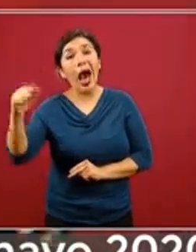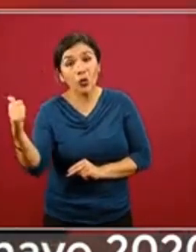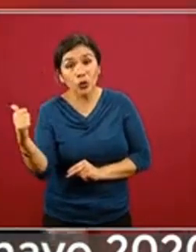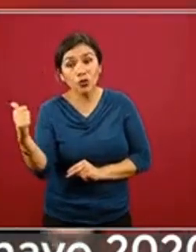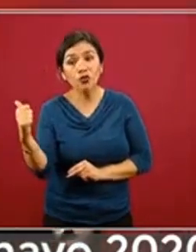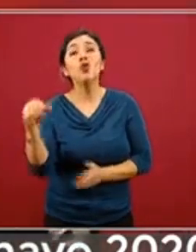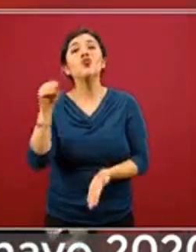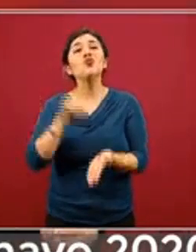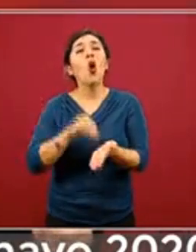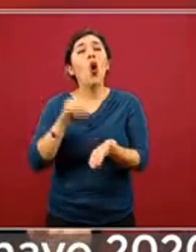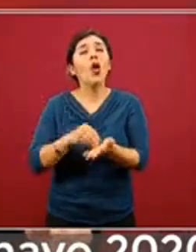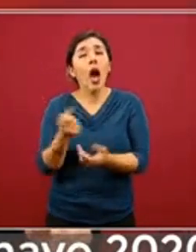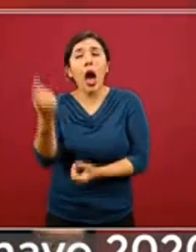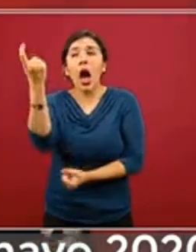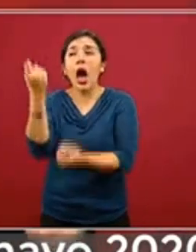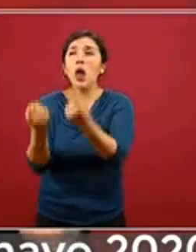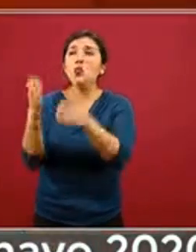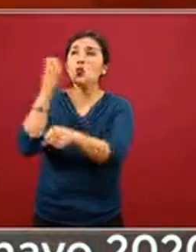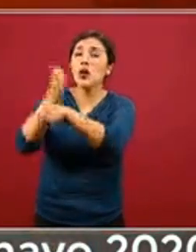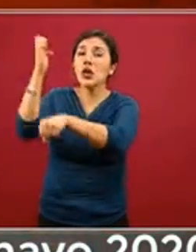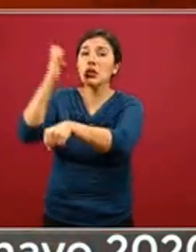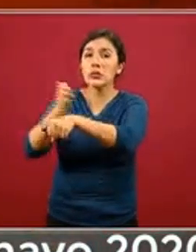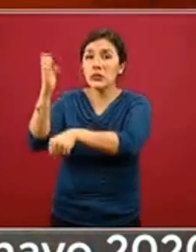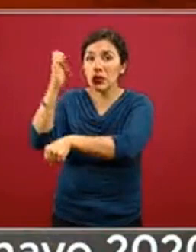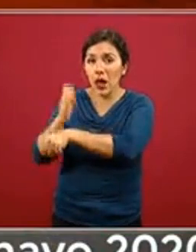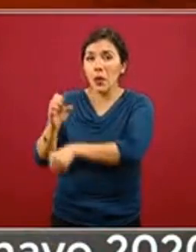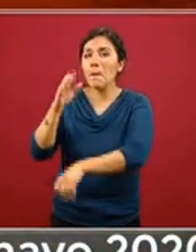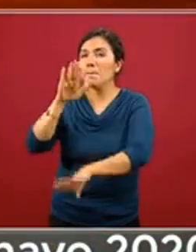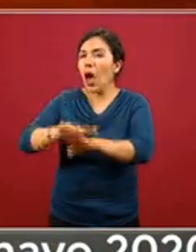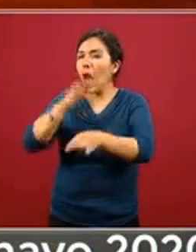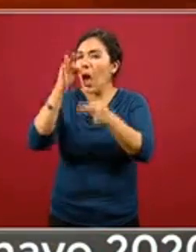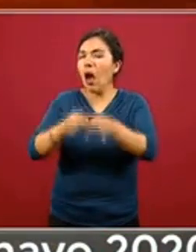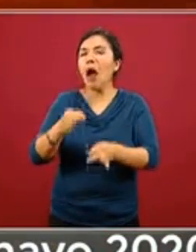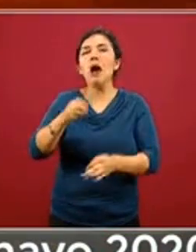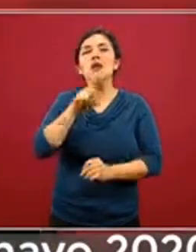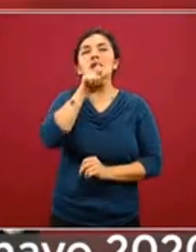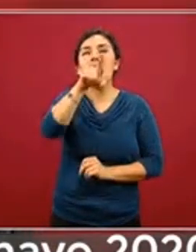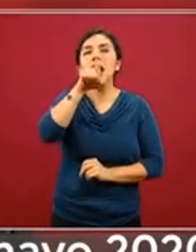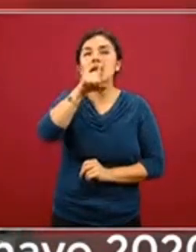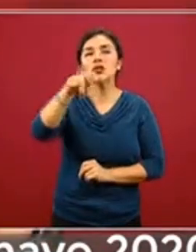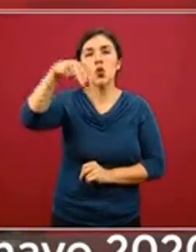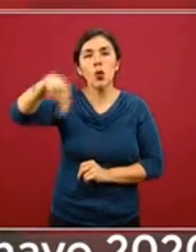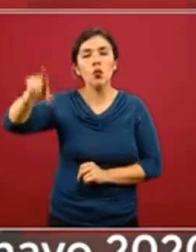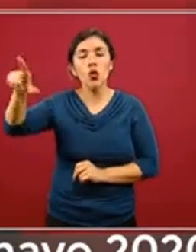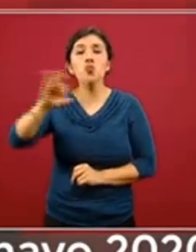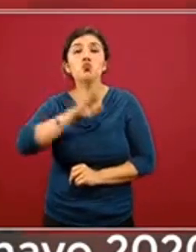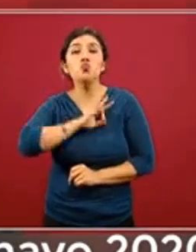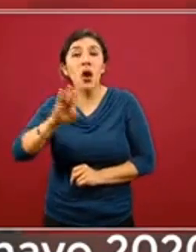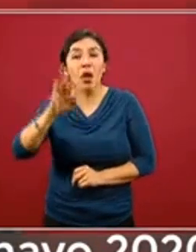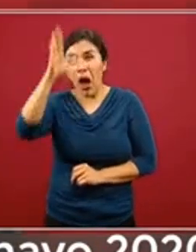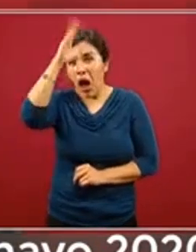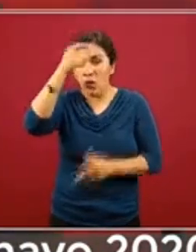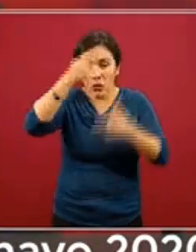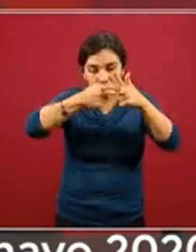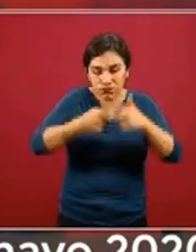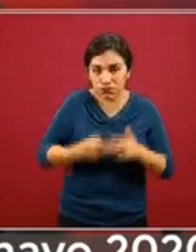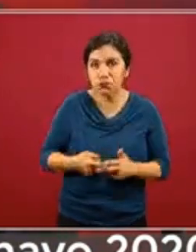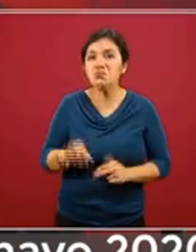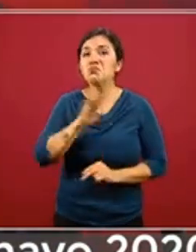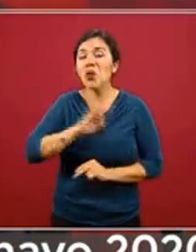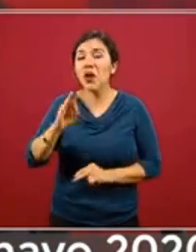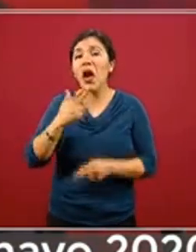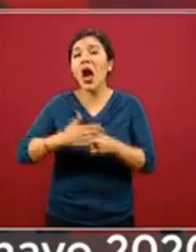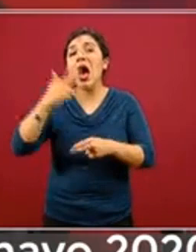agosto, y todavía algunos estados, concretamente Jalisco y Nuevo León, posiblemente, de acuerdo a las proyecciones